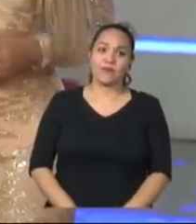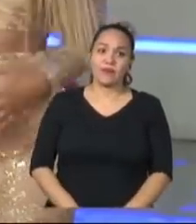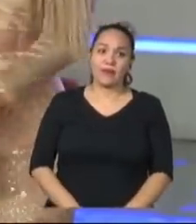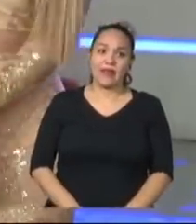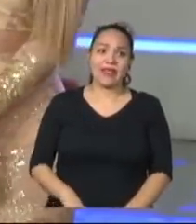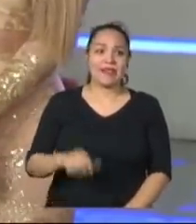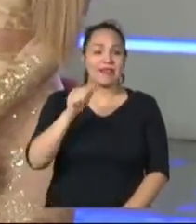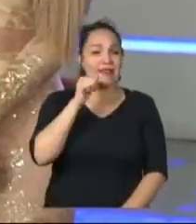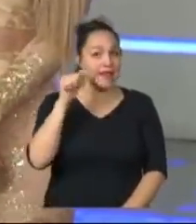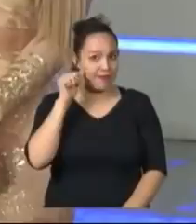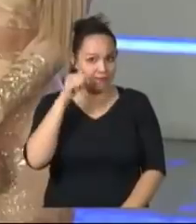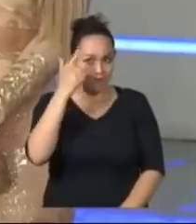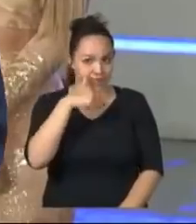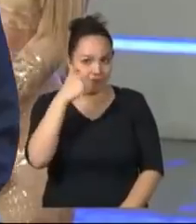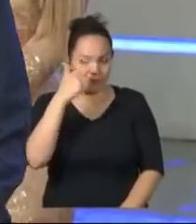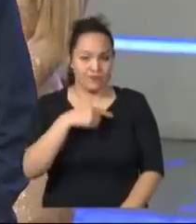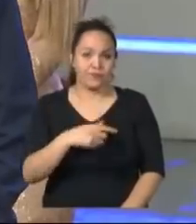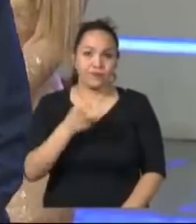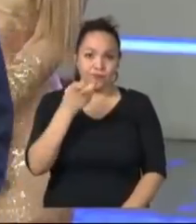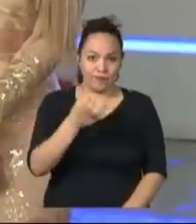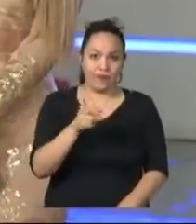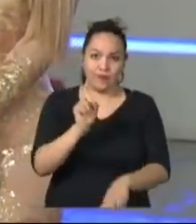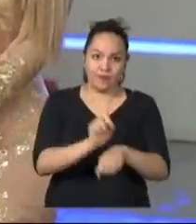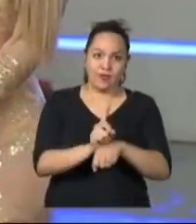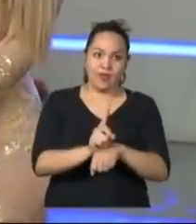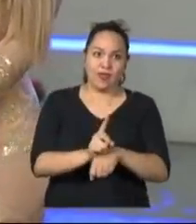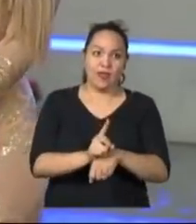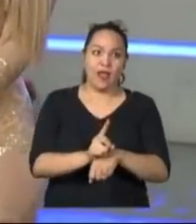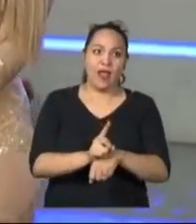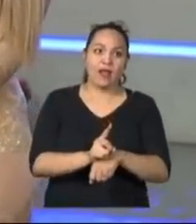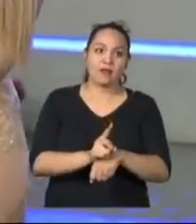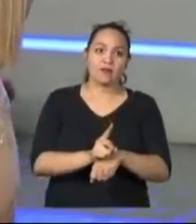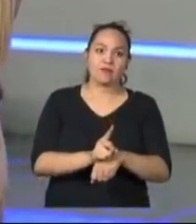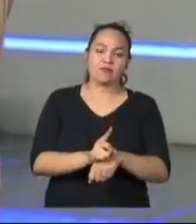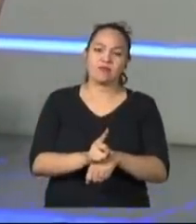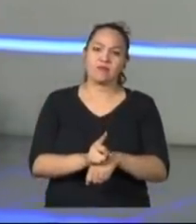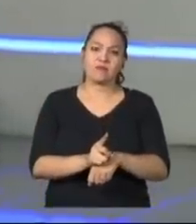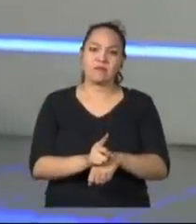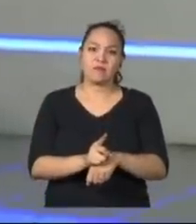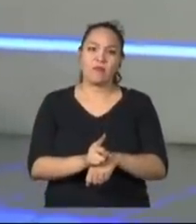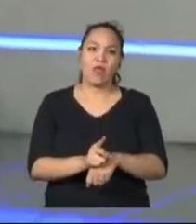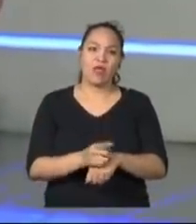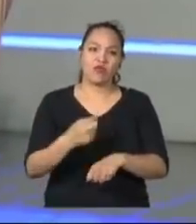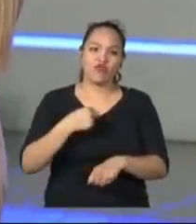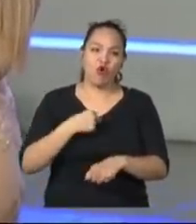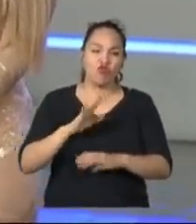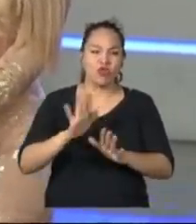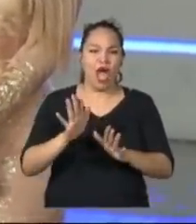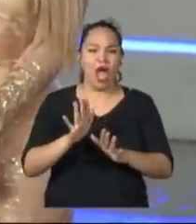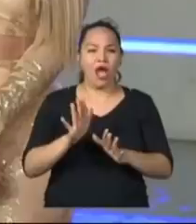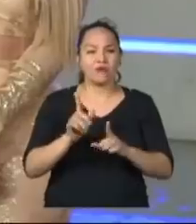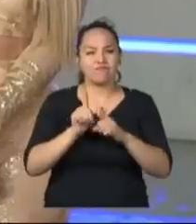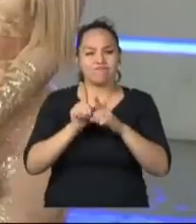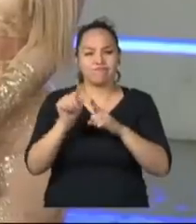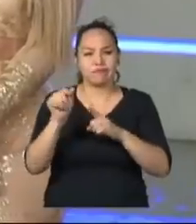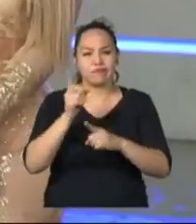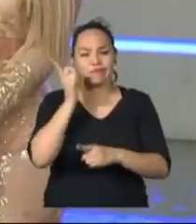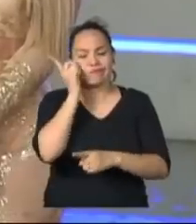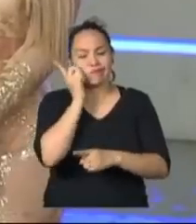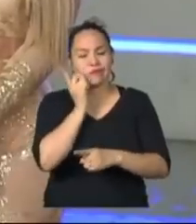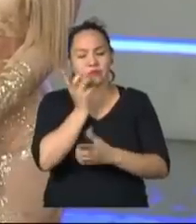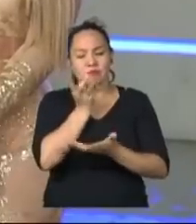El día de ayer en la noche fue de esos días, cuando estás ya a punto de irte a la cama, a